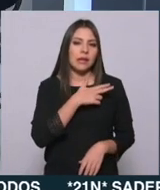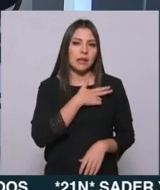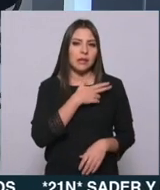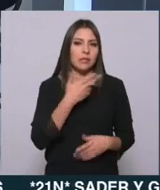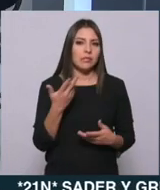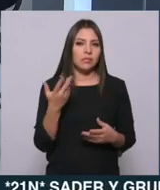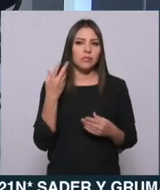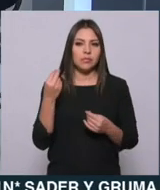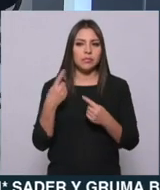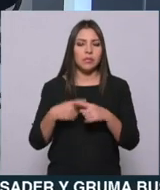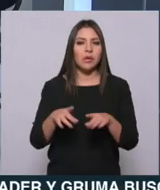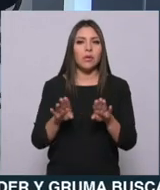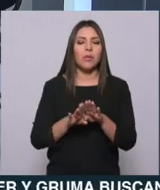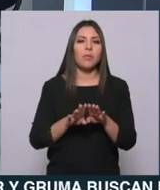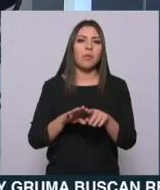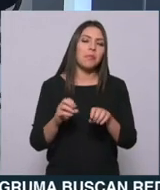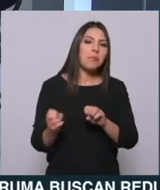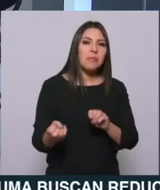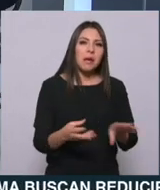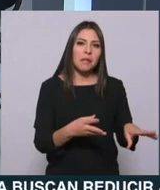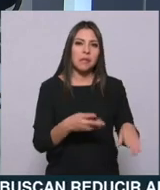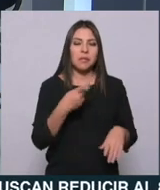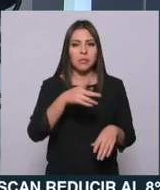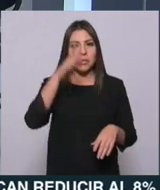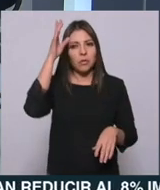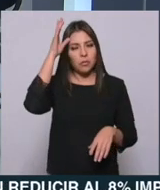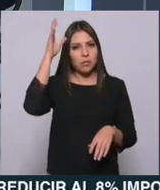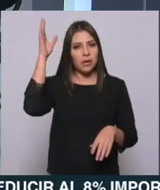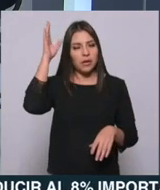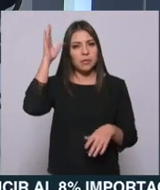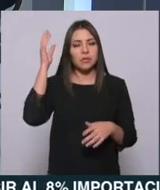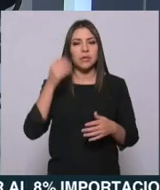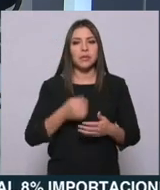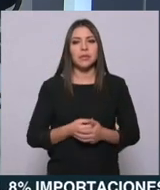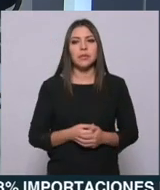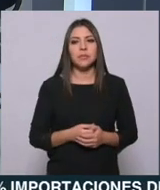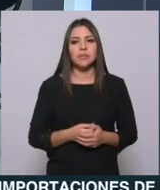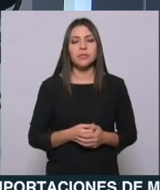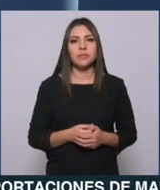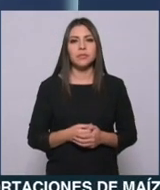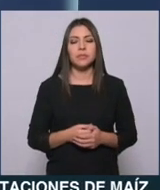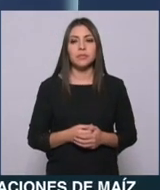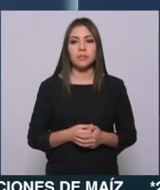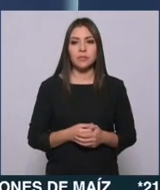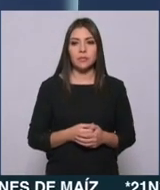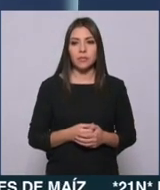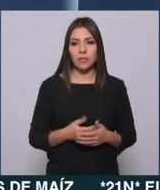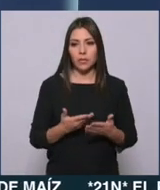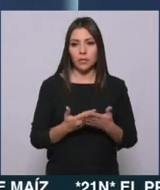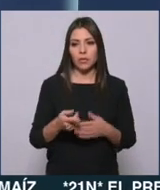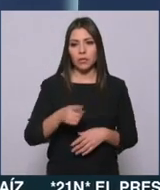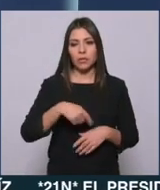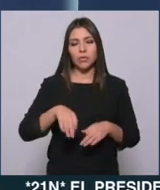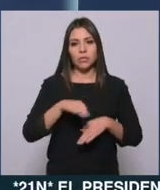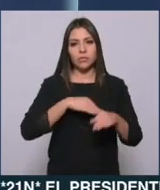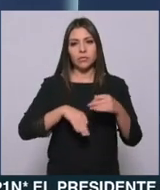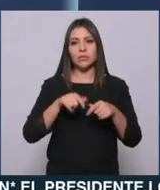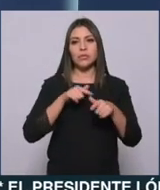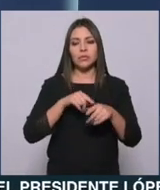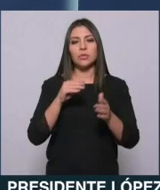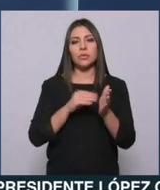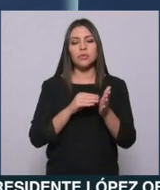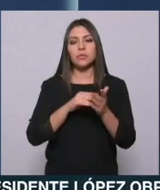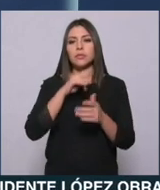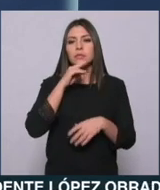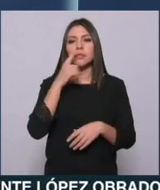partes, abandonado en otra parte. Por supuesto sigue siendo una ocupación, una preocupación, porque habría que invitar